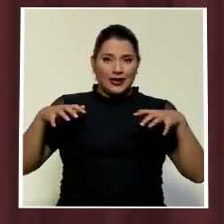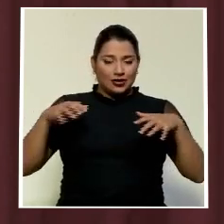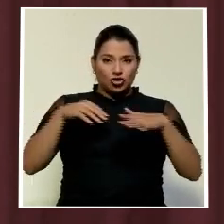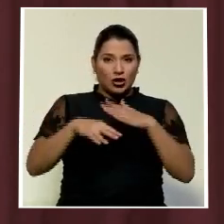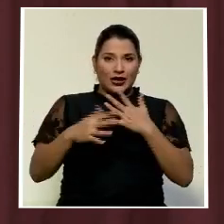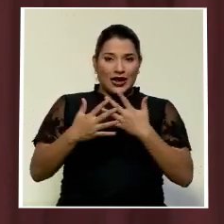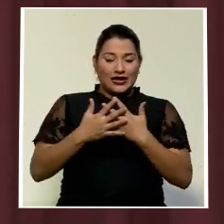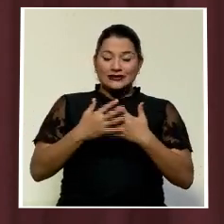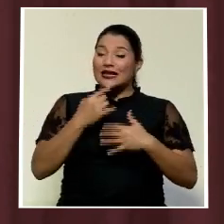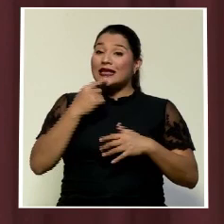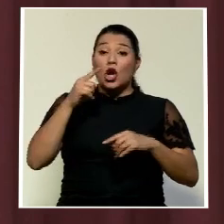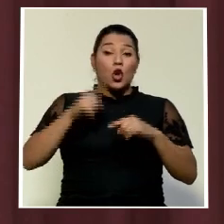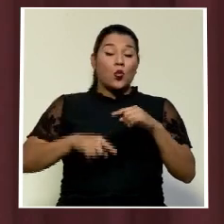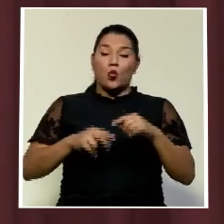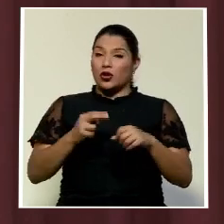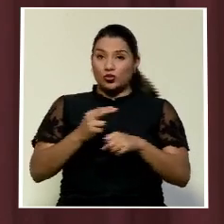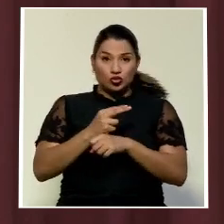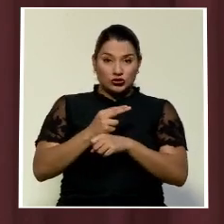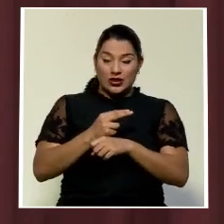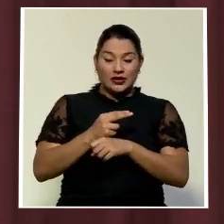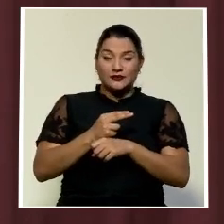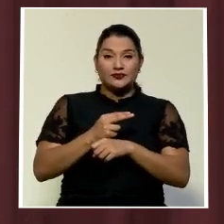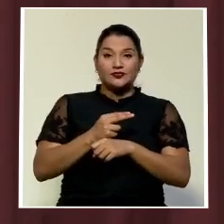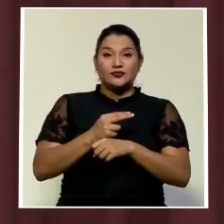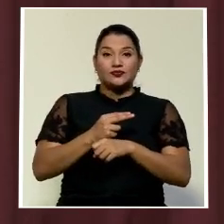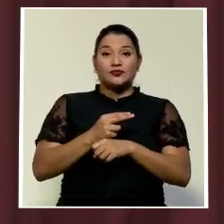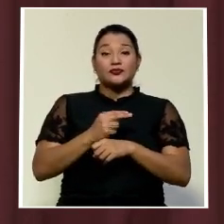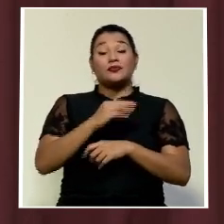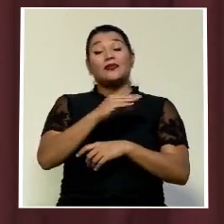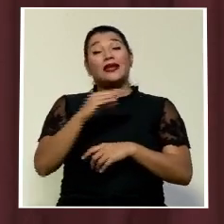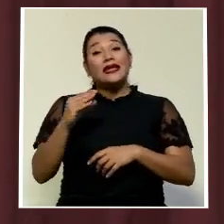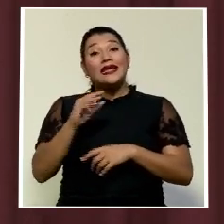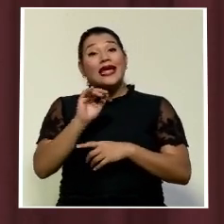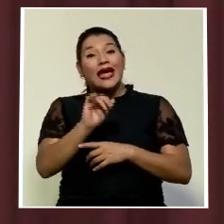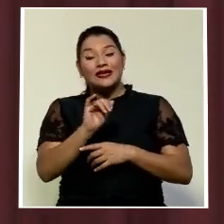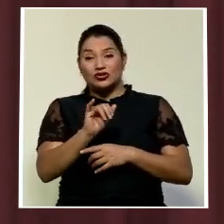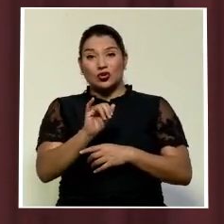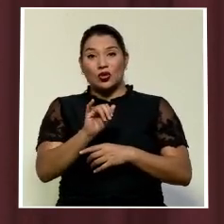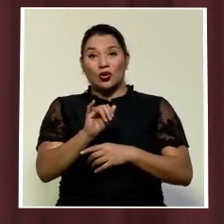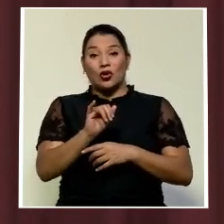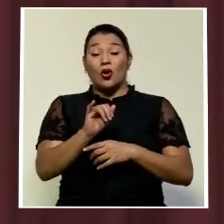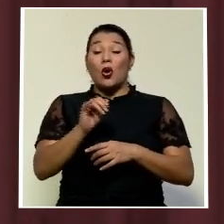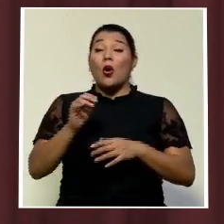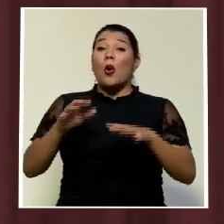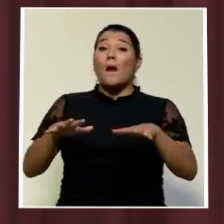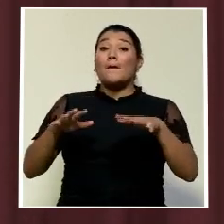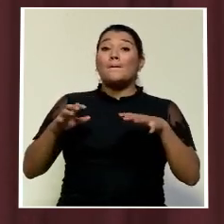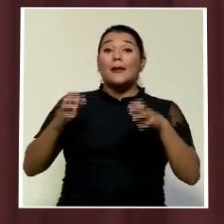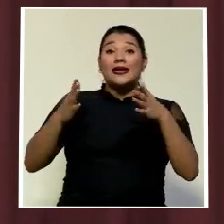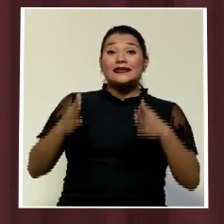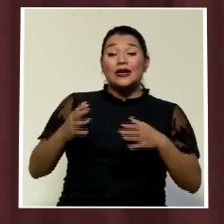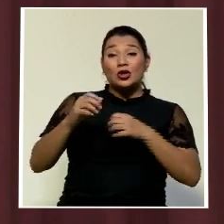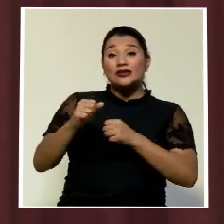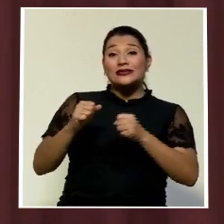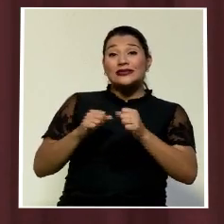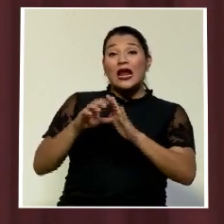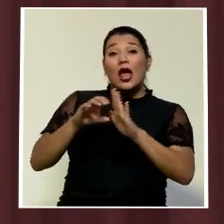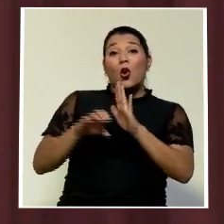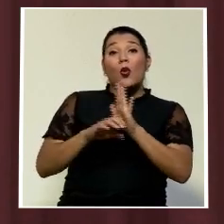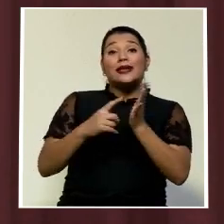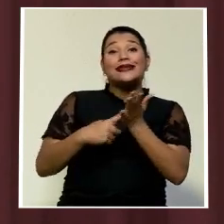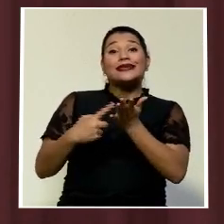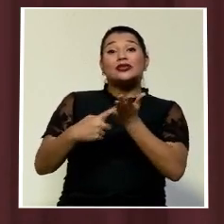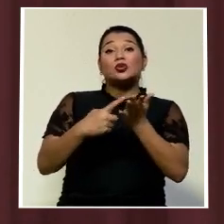de la cárcel Guay Reinaldo Villalobos, y eso es lo que los magistrados de la Sala Constitucional verán el